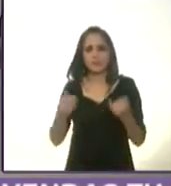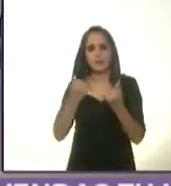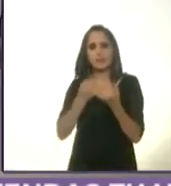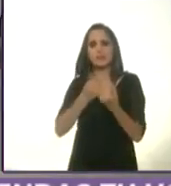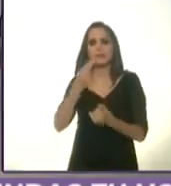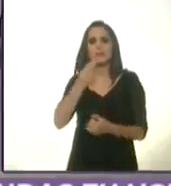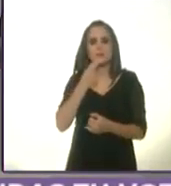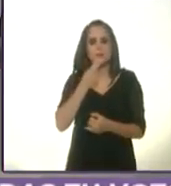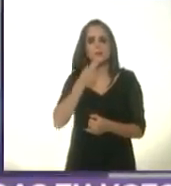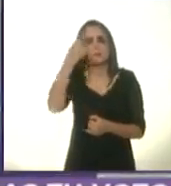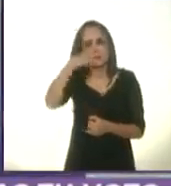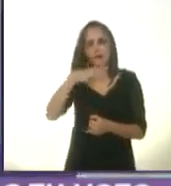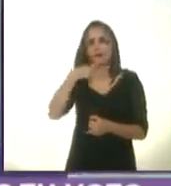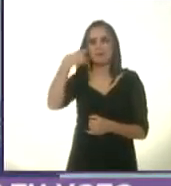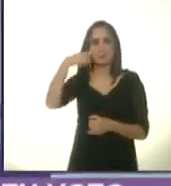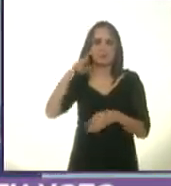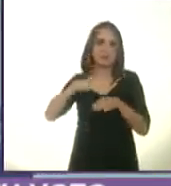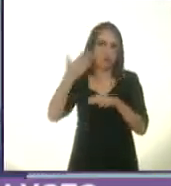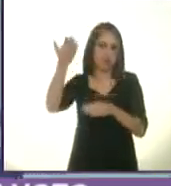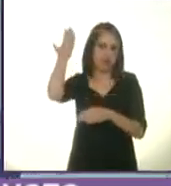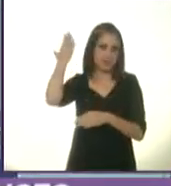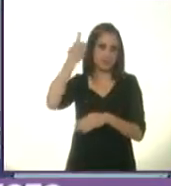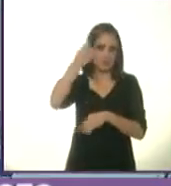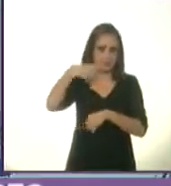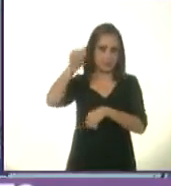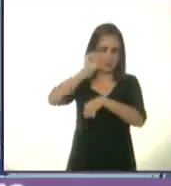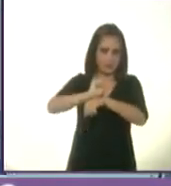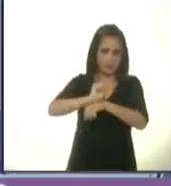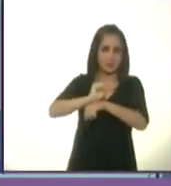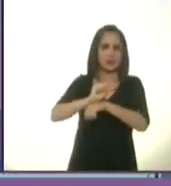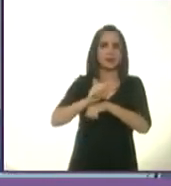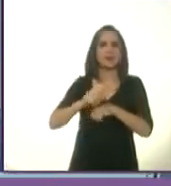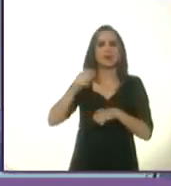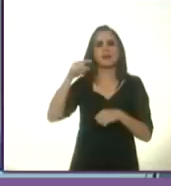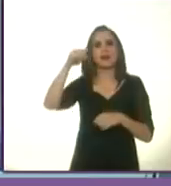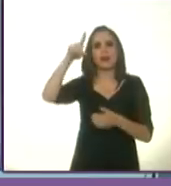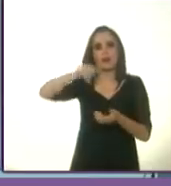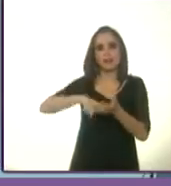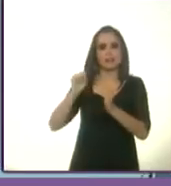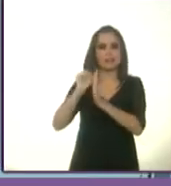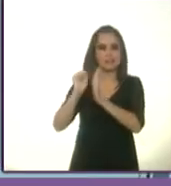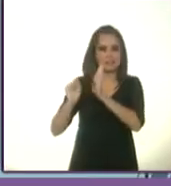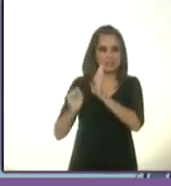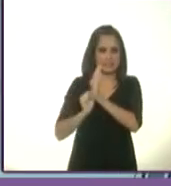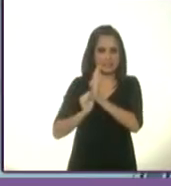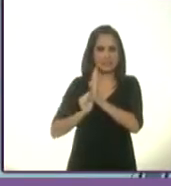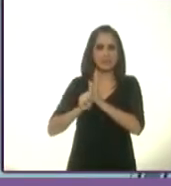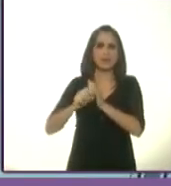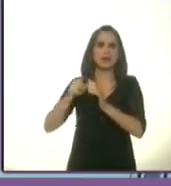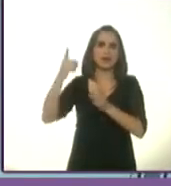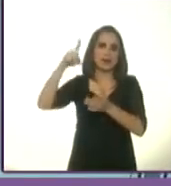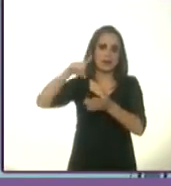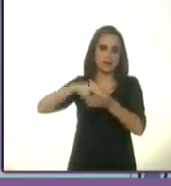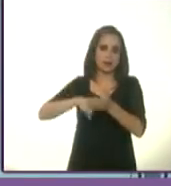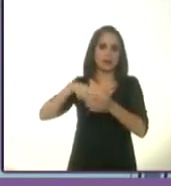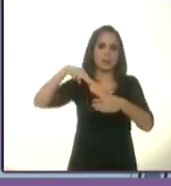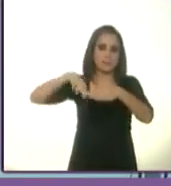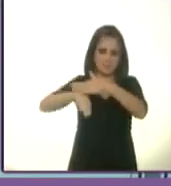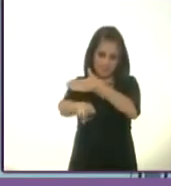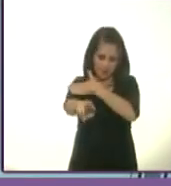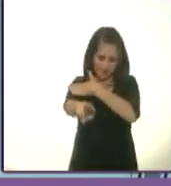las lluvias de la semana pasada hicieron que el sistema colectivo de transporte colectivo-metro